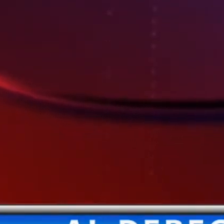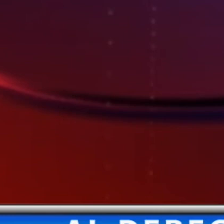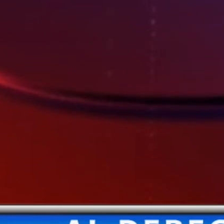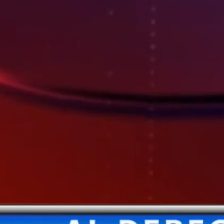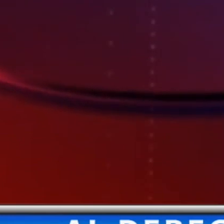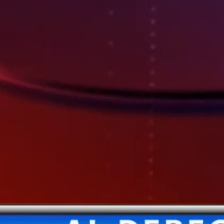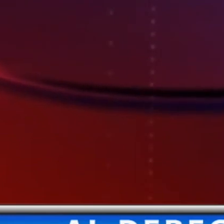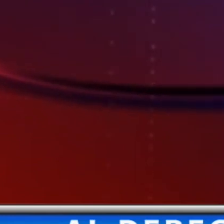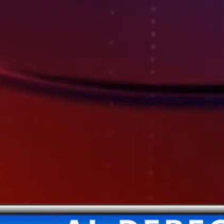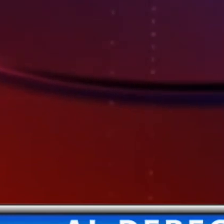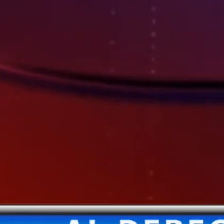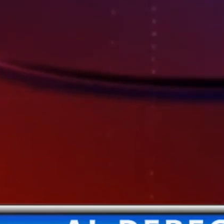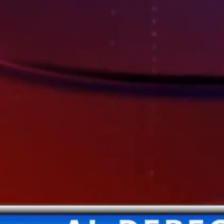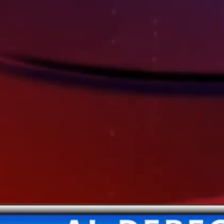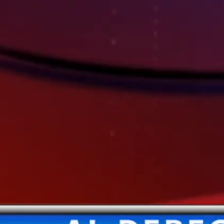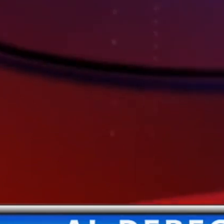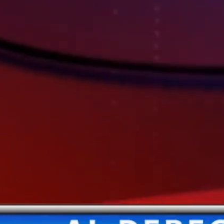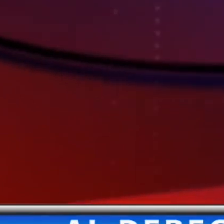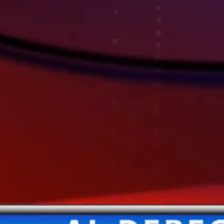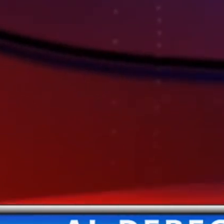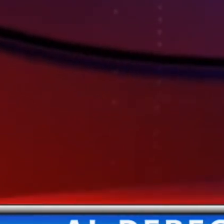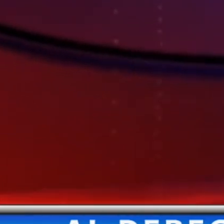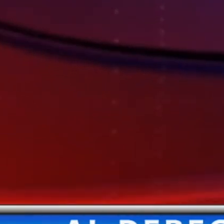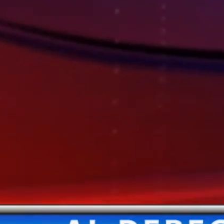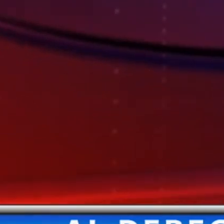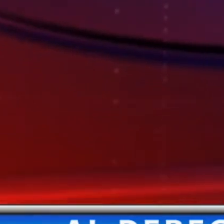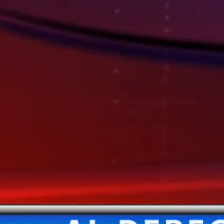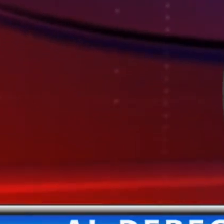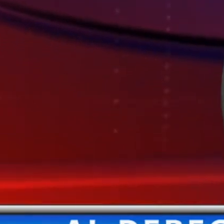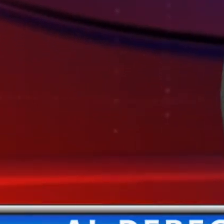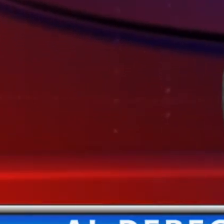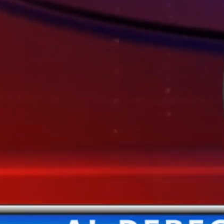de Canal 5 de Linares, con este especial,